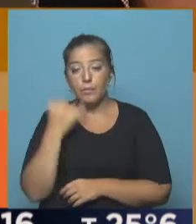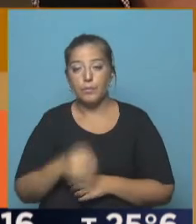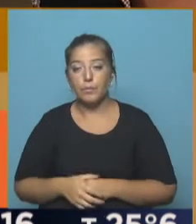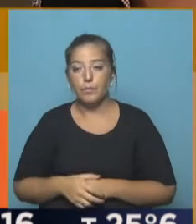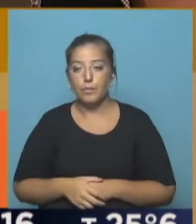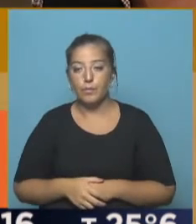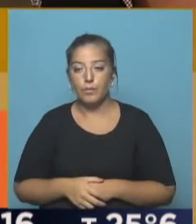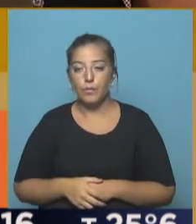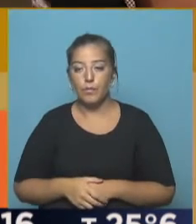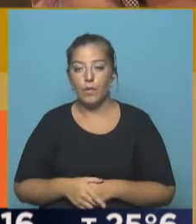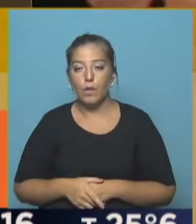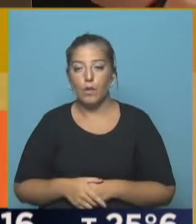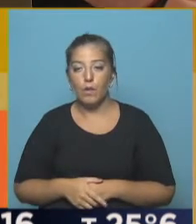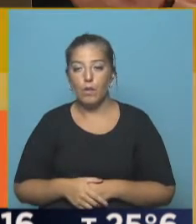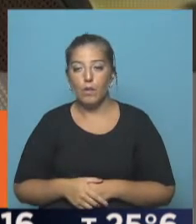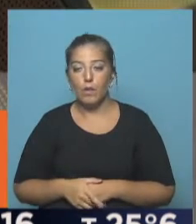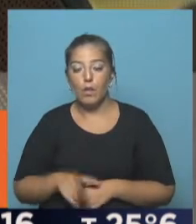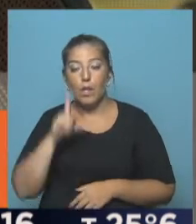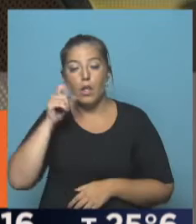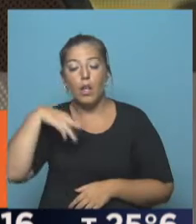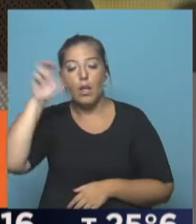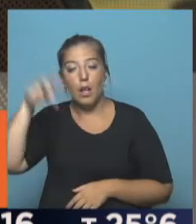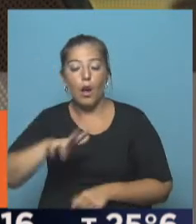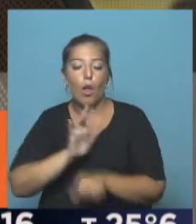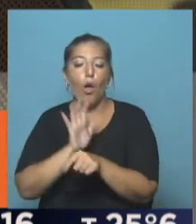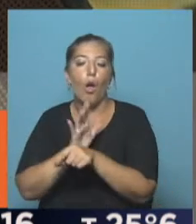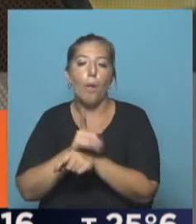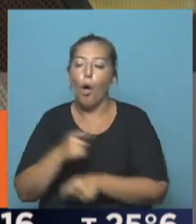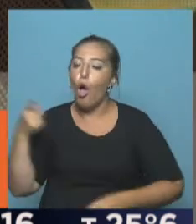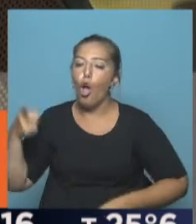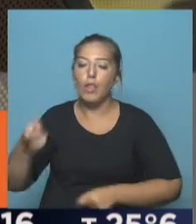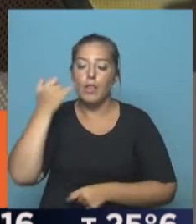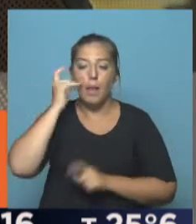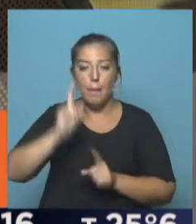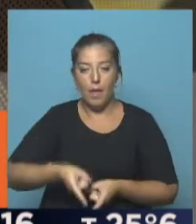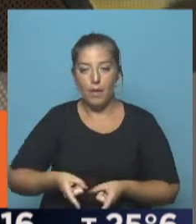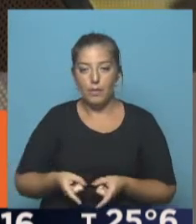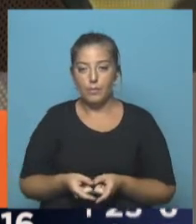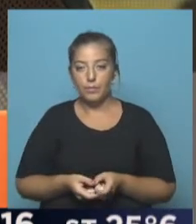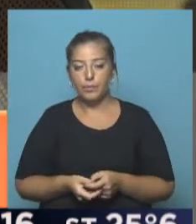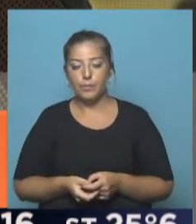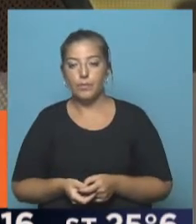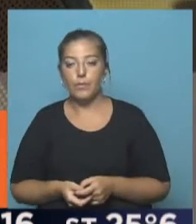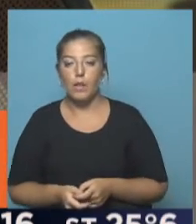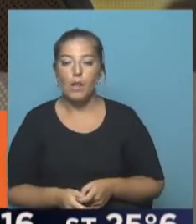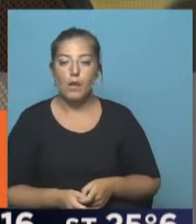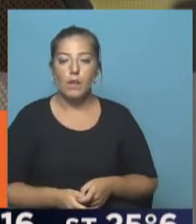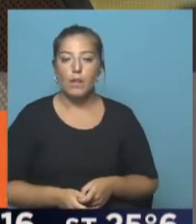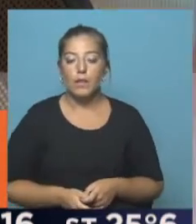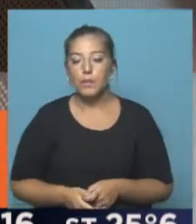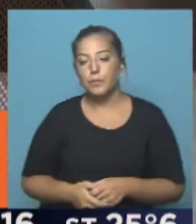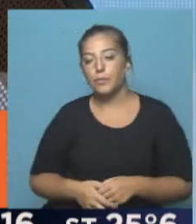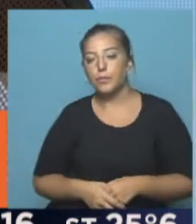Irán, con Irán enfocado como enemigo, y a su vez esto también enmarcado en la novedad de la semana, que